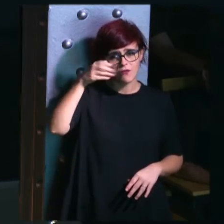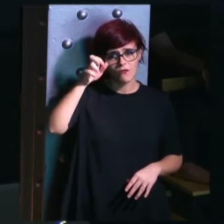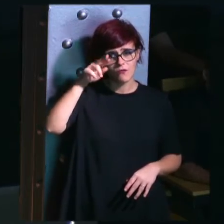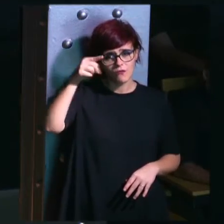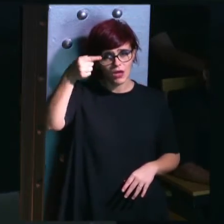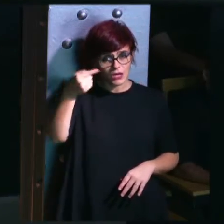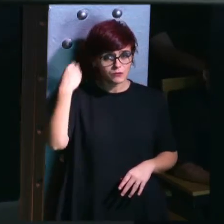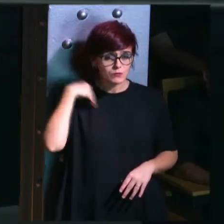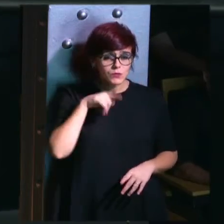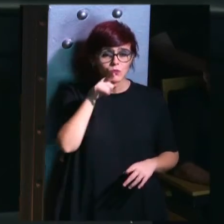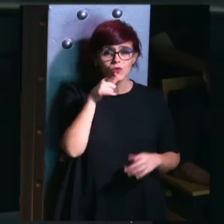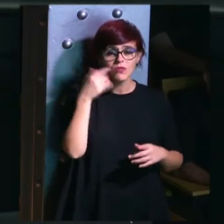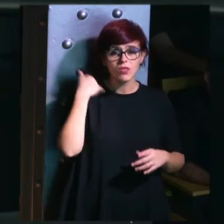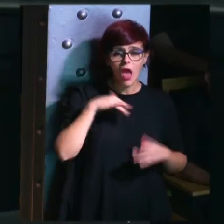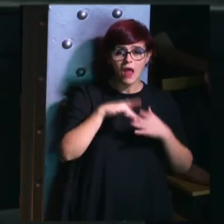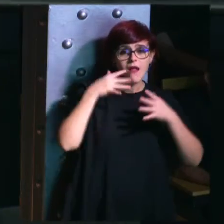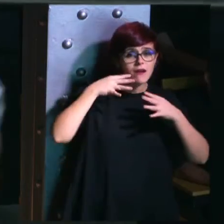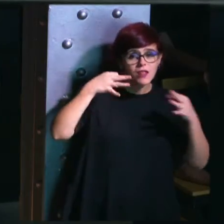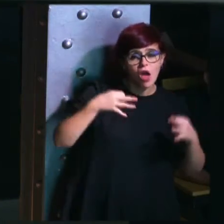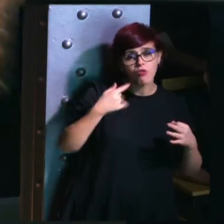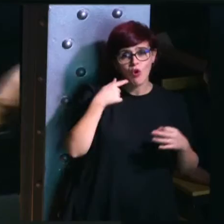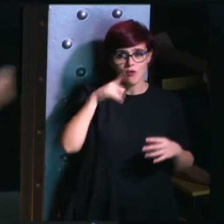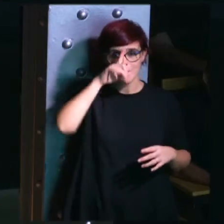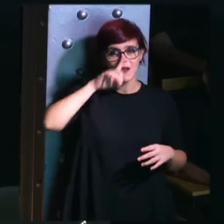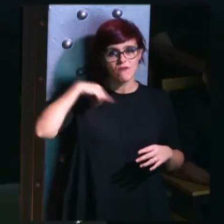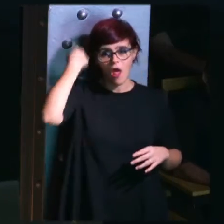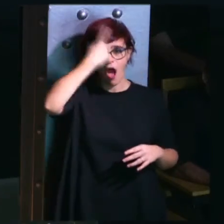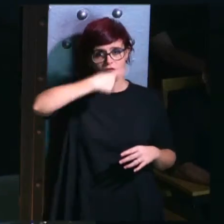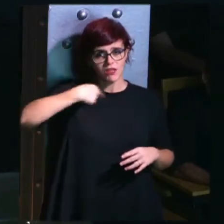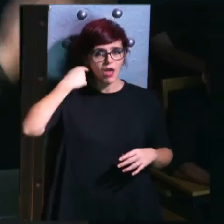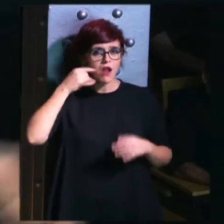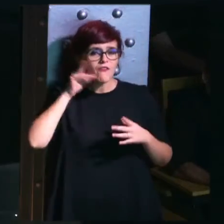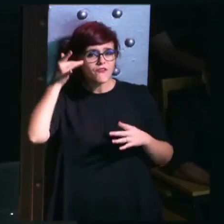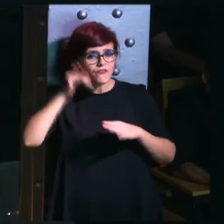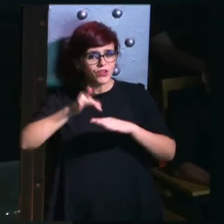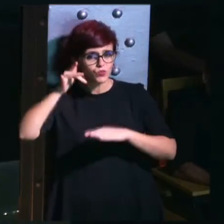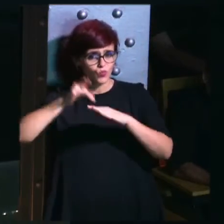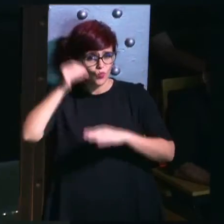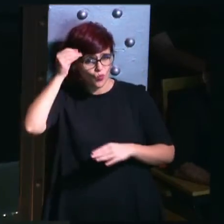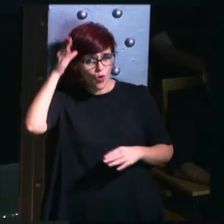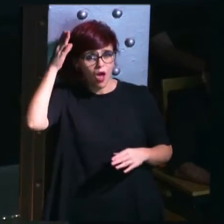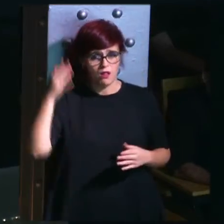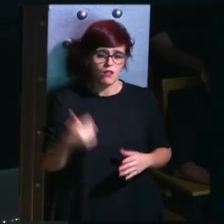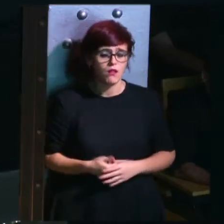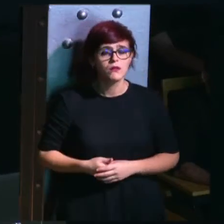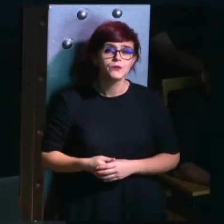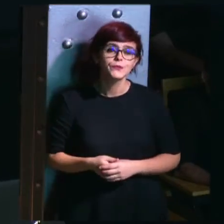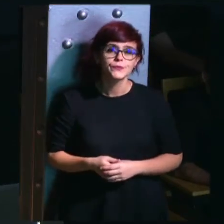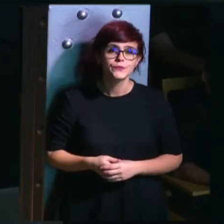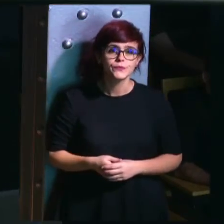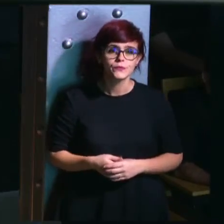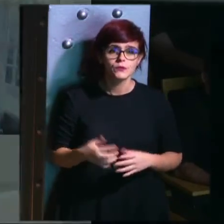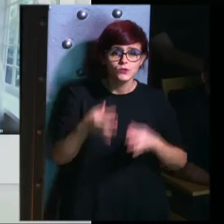paso de ese mundo compartido donde vamos a mezclar la realidad virtual y la